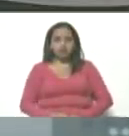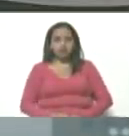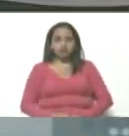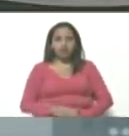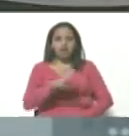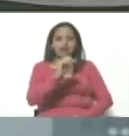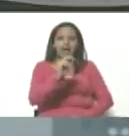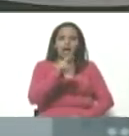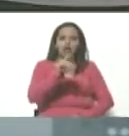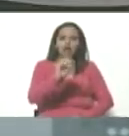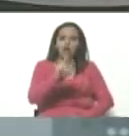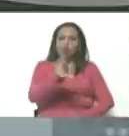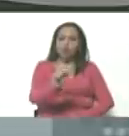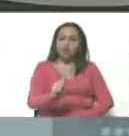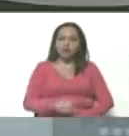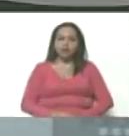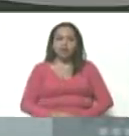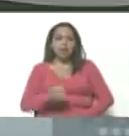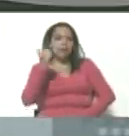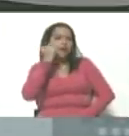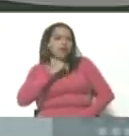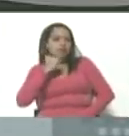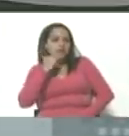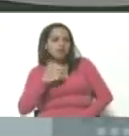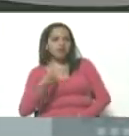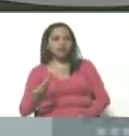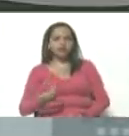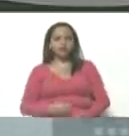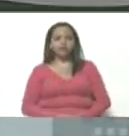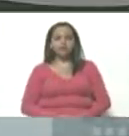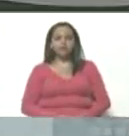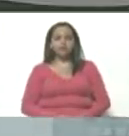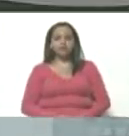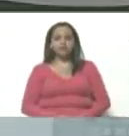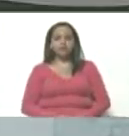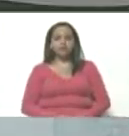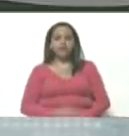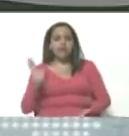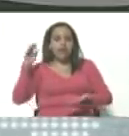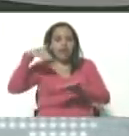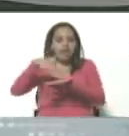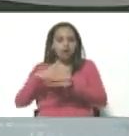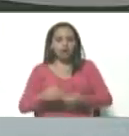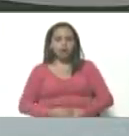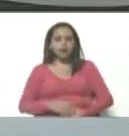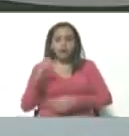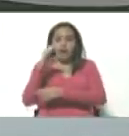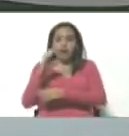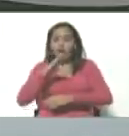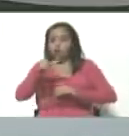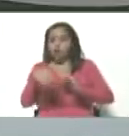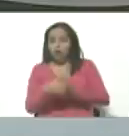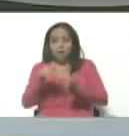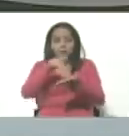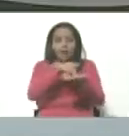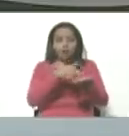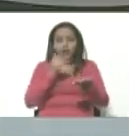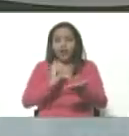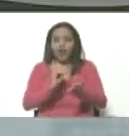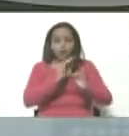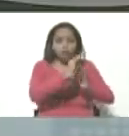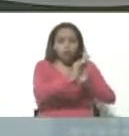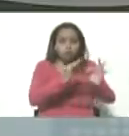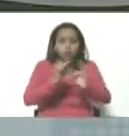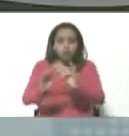Carora, en Valencia, en Aragua, en Caracas, todas las parroquias están